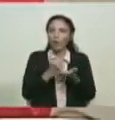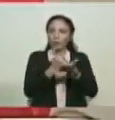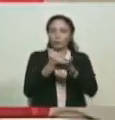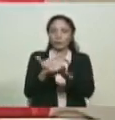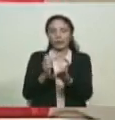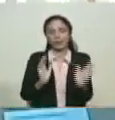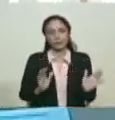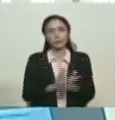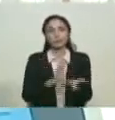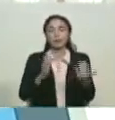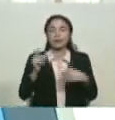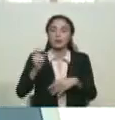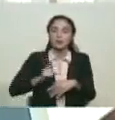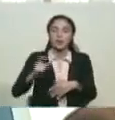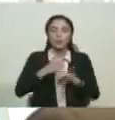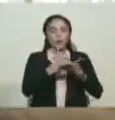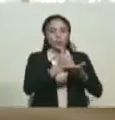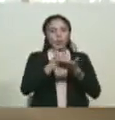se está haciendo